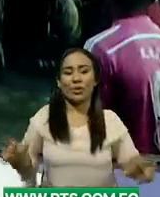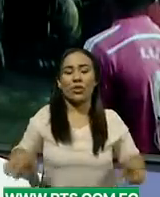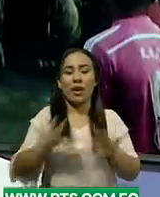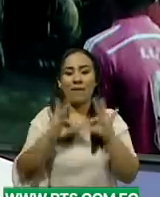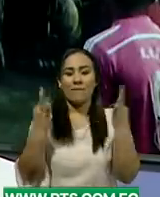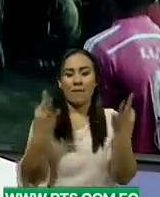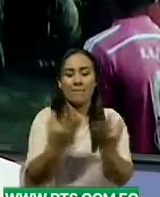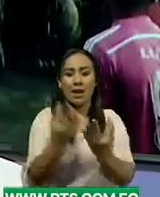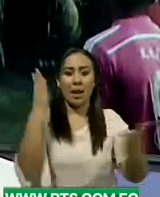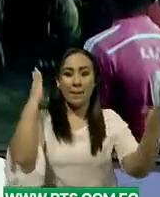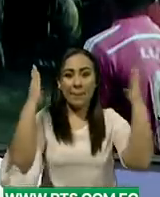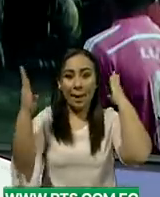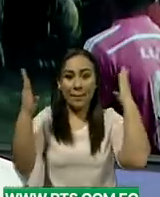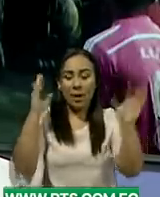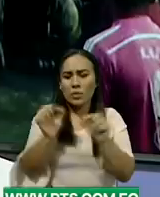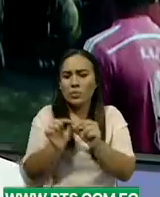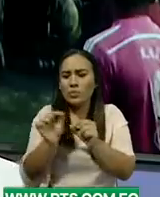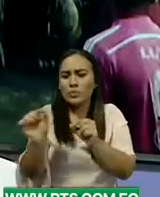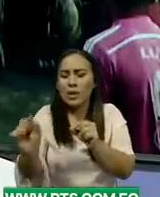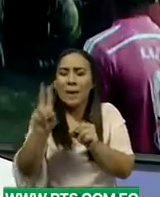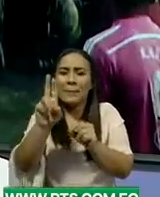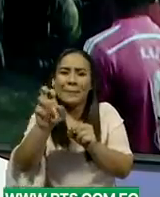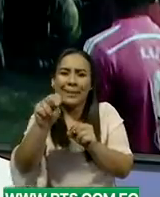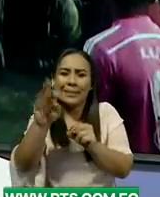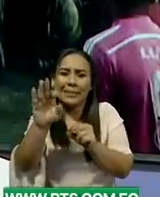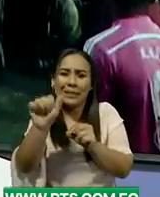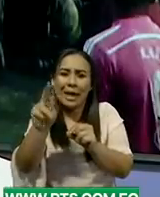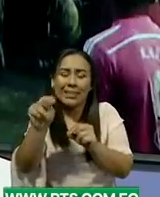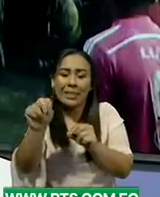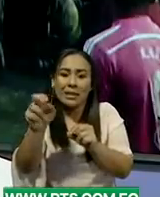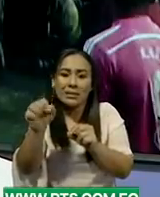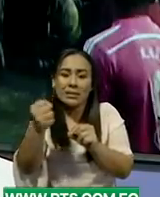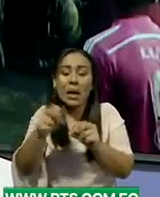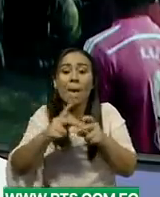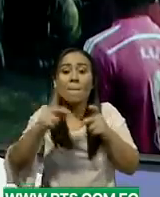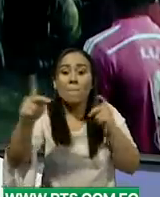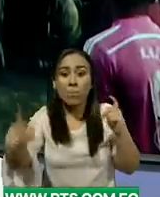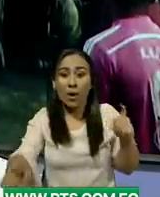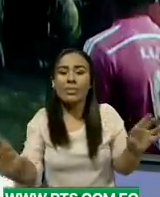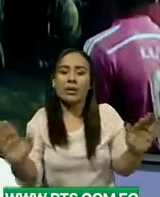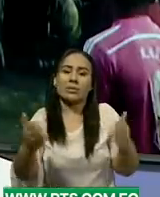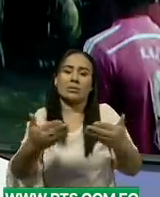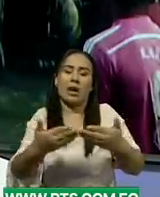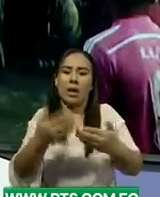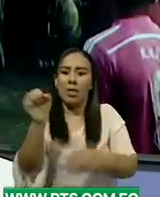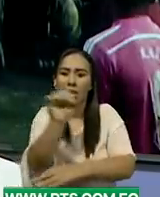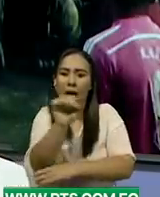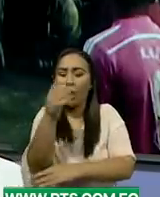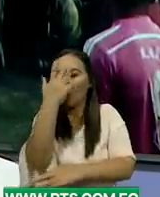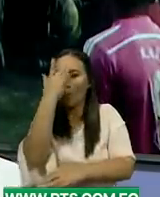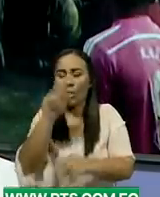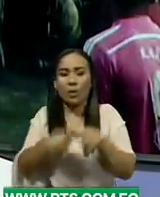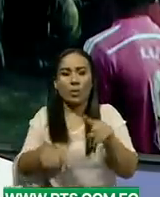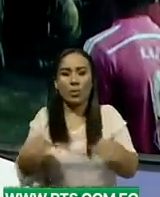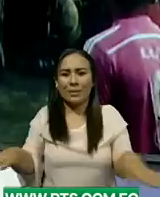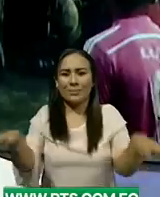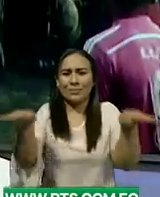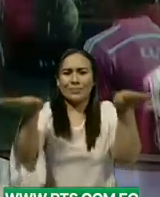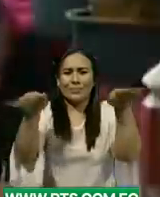Ríos. En el cantón Ventanas, el puente Velasco Ibarra fue cerrado al tránsito vehicular debido a la creciente.